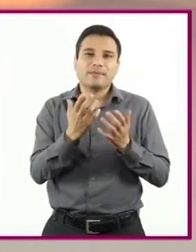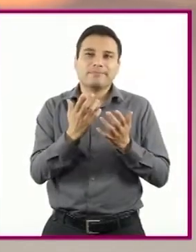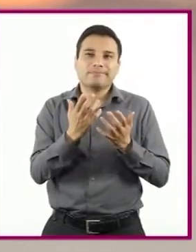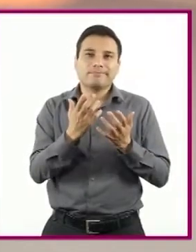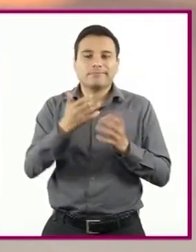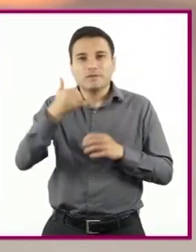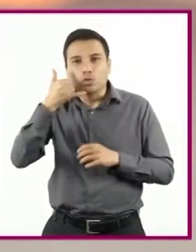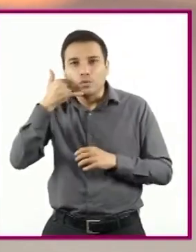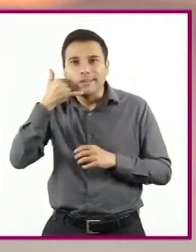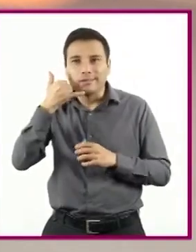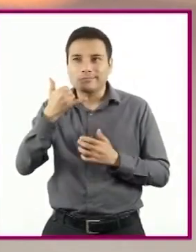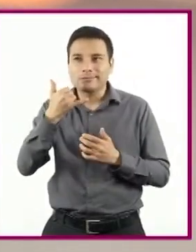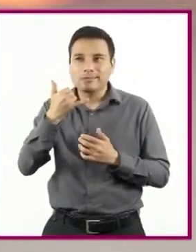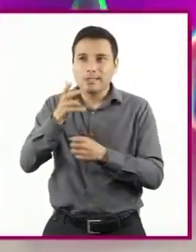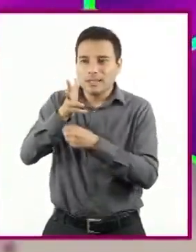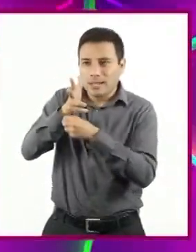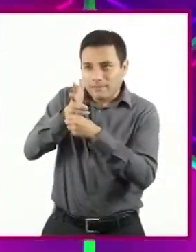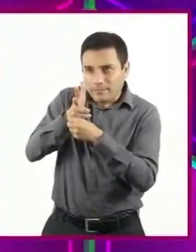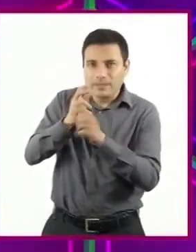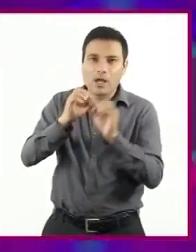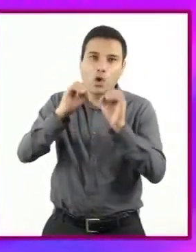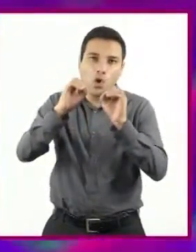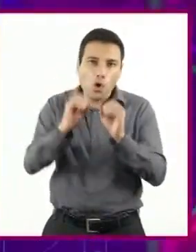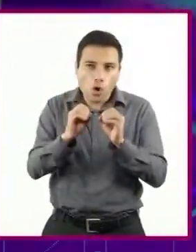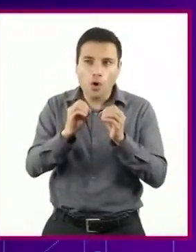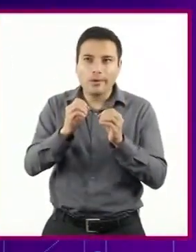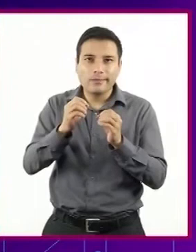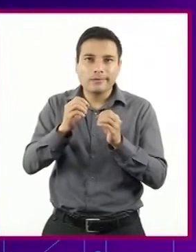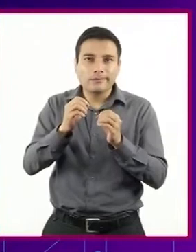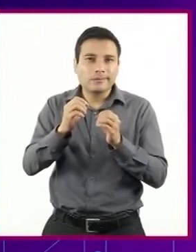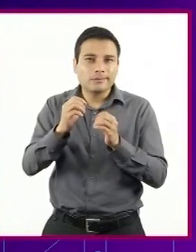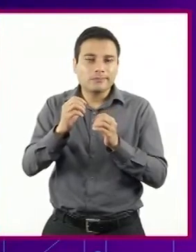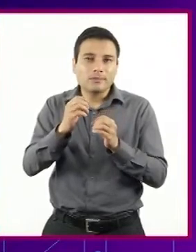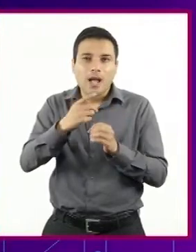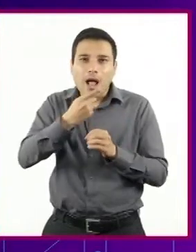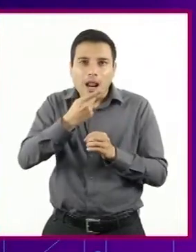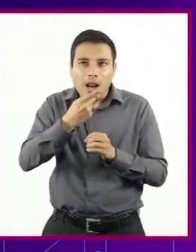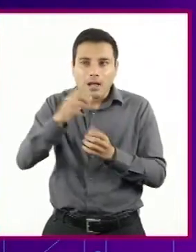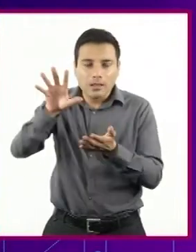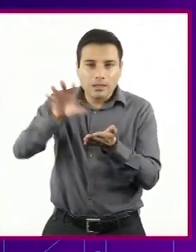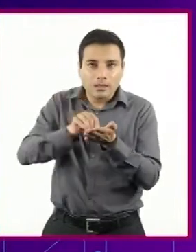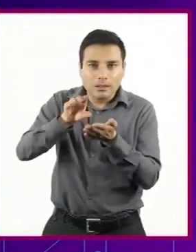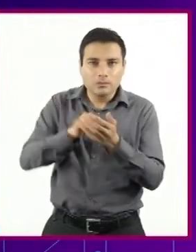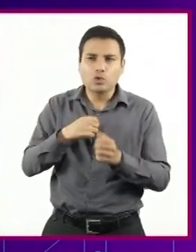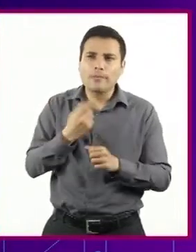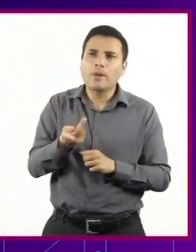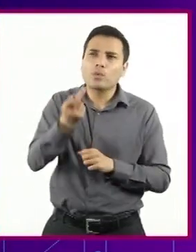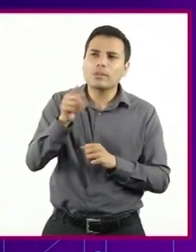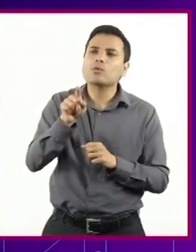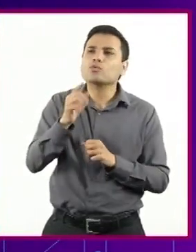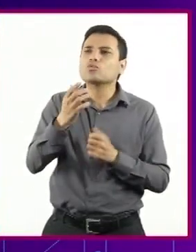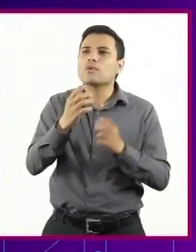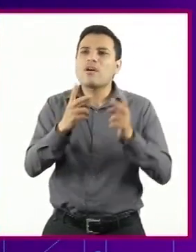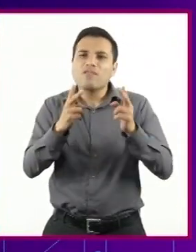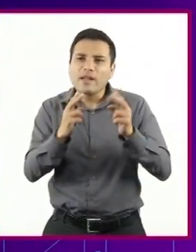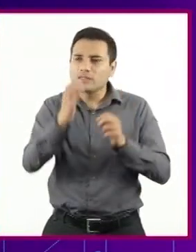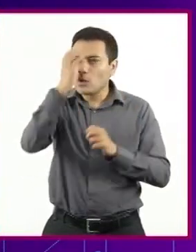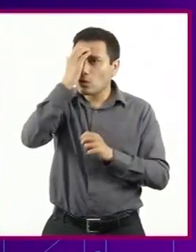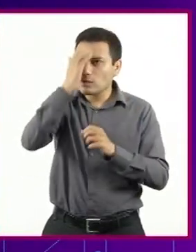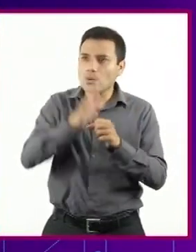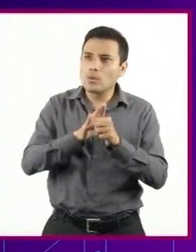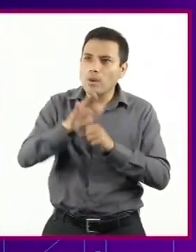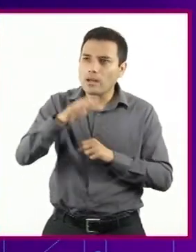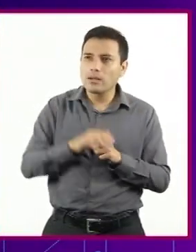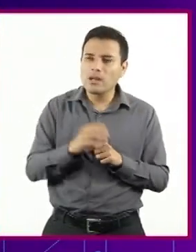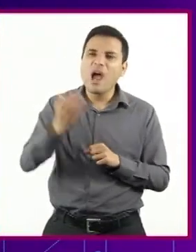audio o video. Podemos preguntar, por ejemplo, ¿qué dichos, refranes y pregones conoces? ¿A quién o quiénes